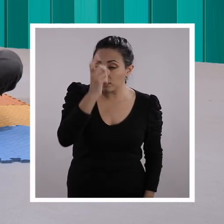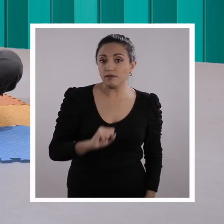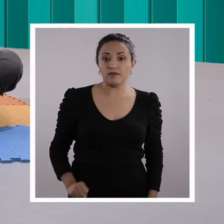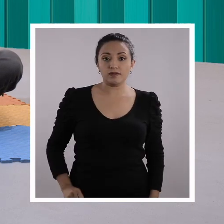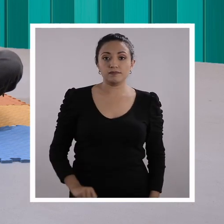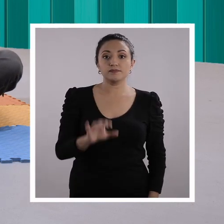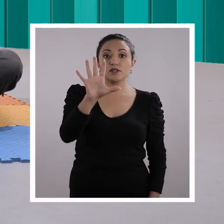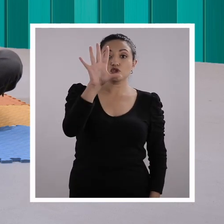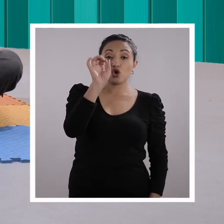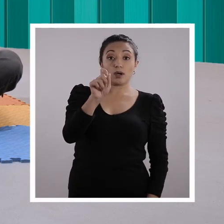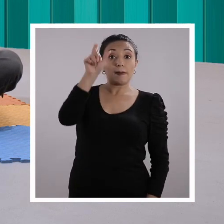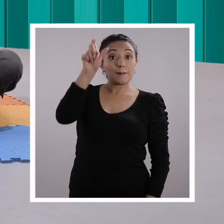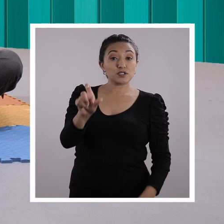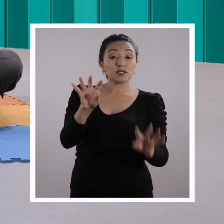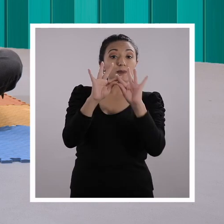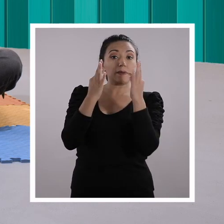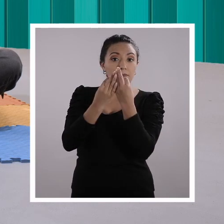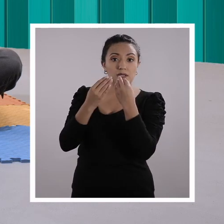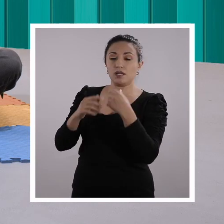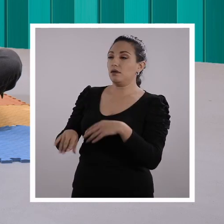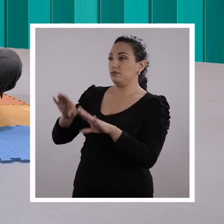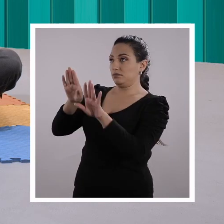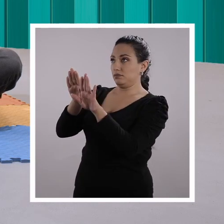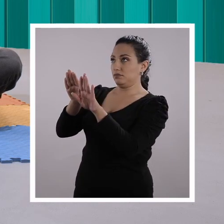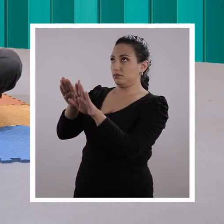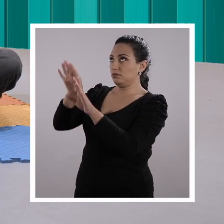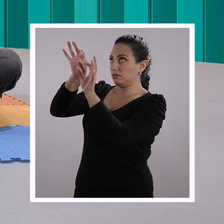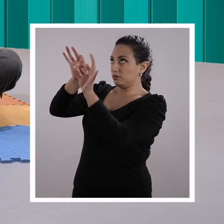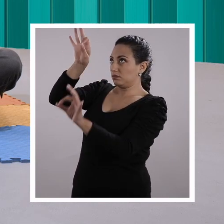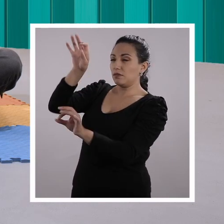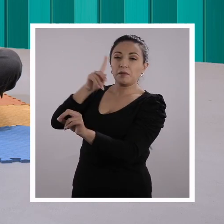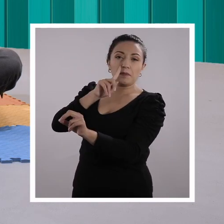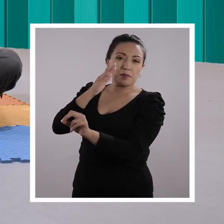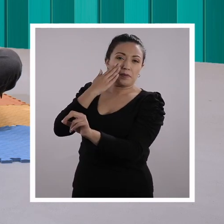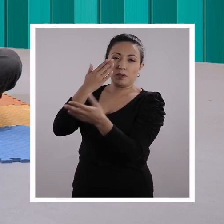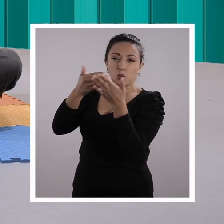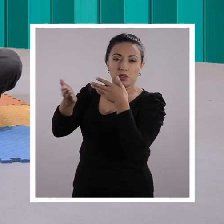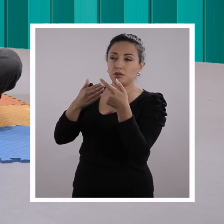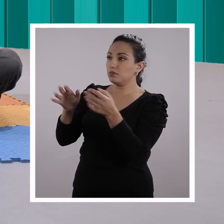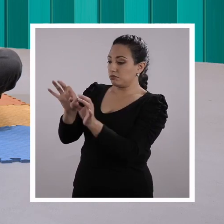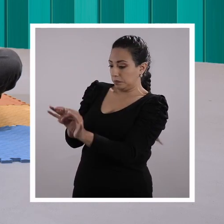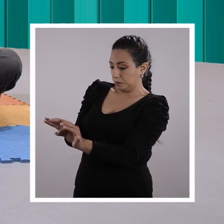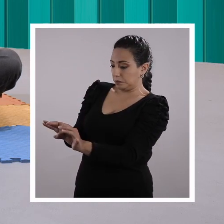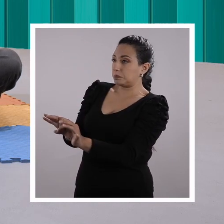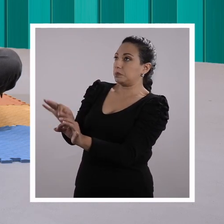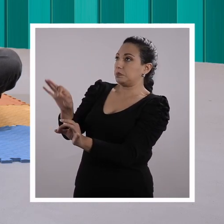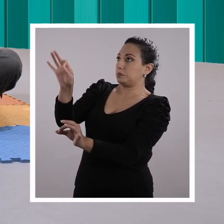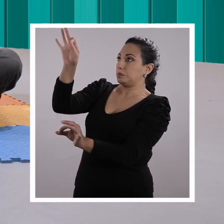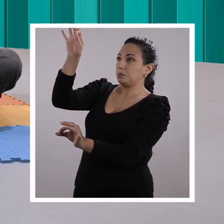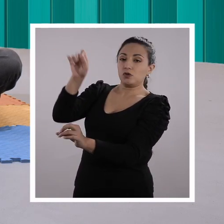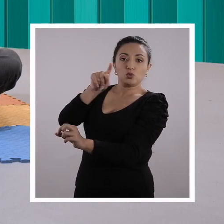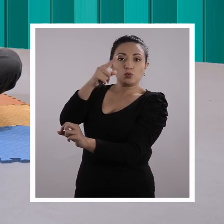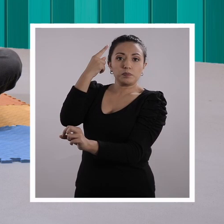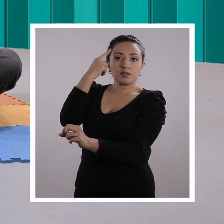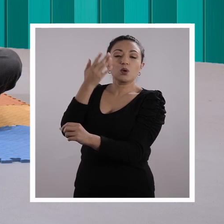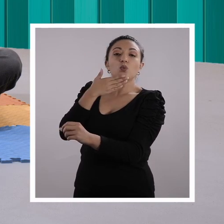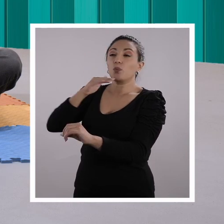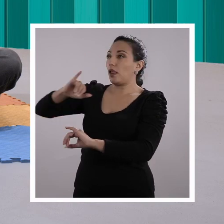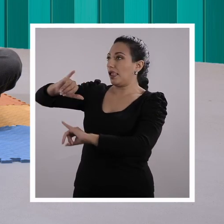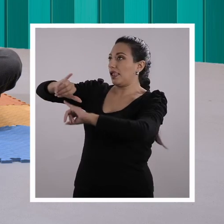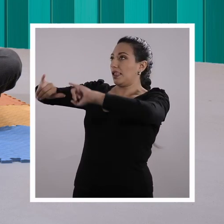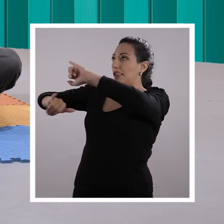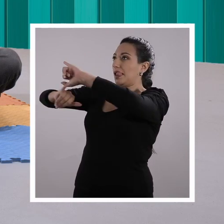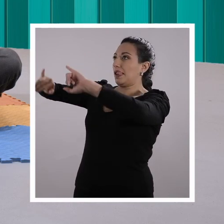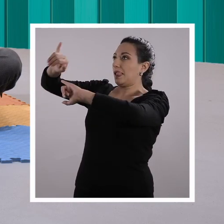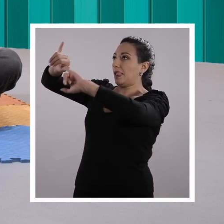de su familia en el más alto wii y van a estimar cuánto mide usando sus medidas no convencionales y este registro lo van a hacer en